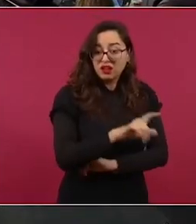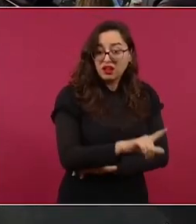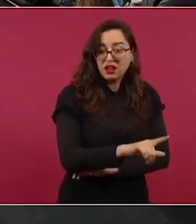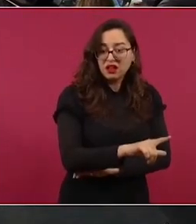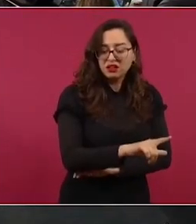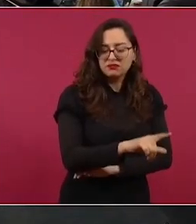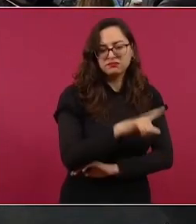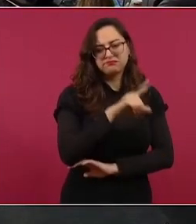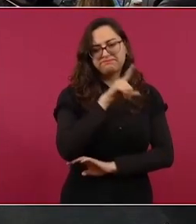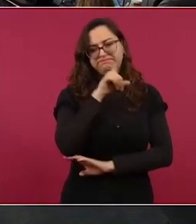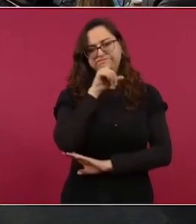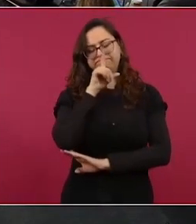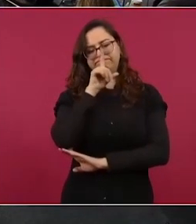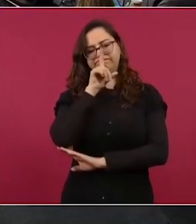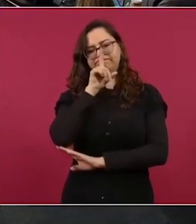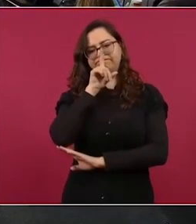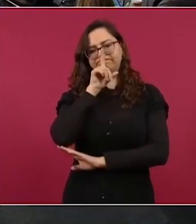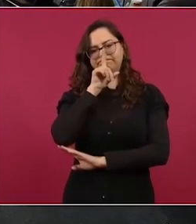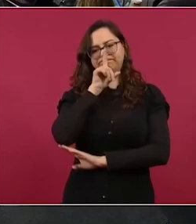un ciudadano.